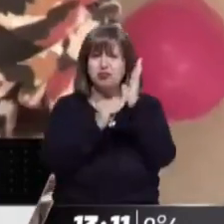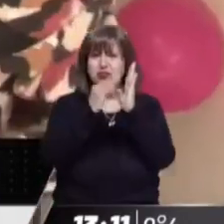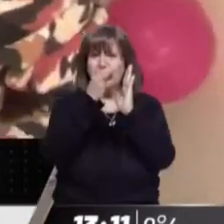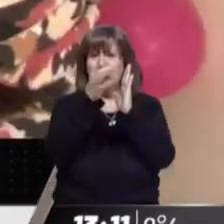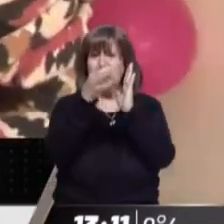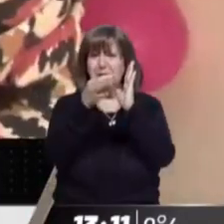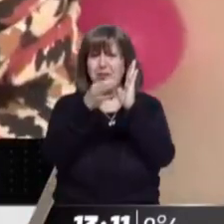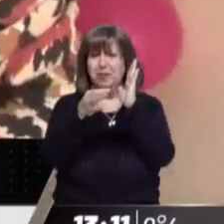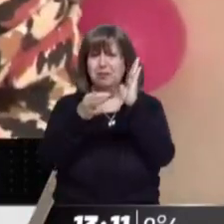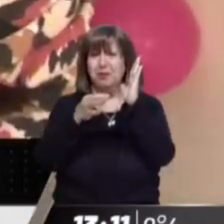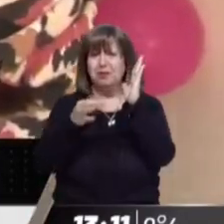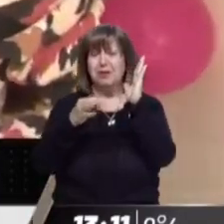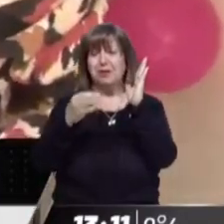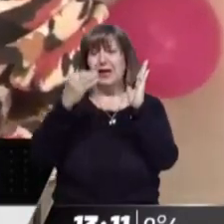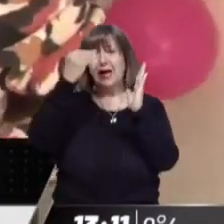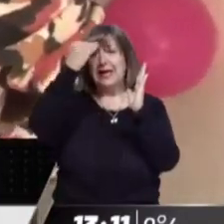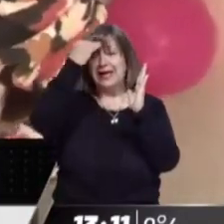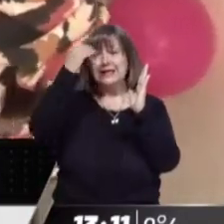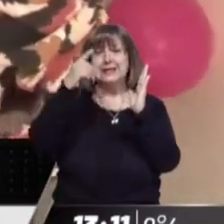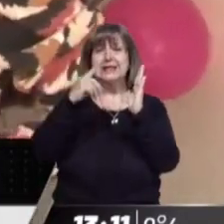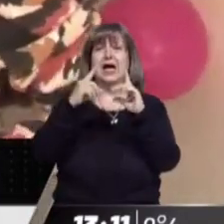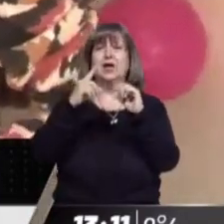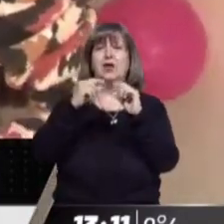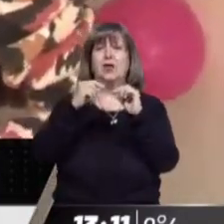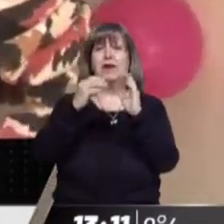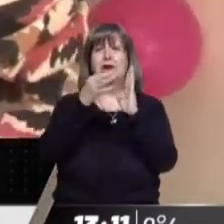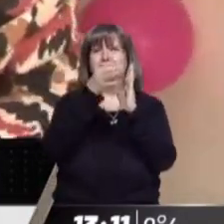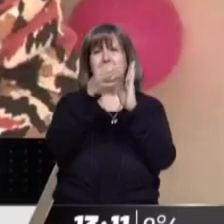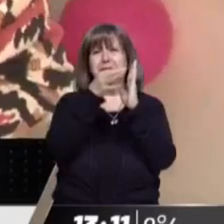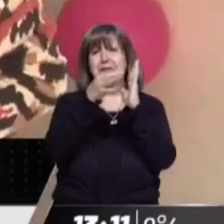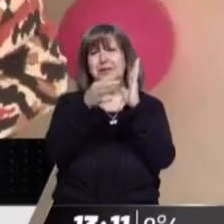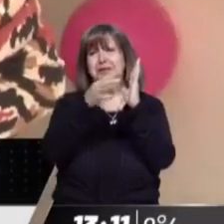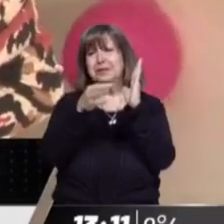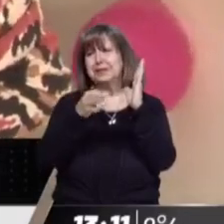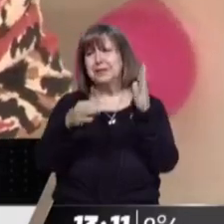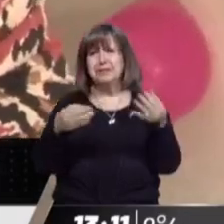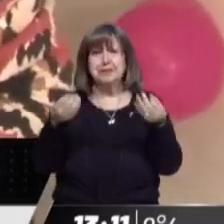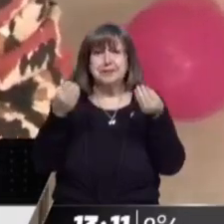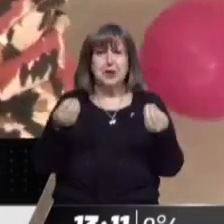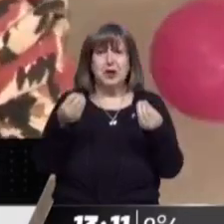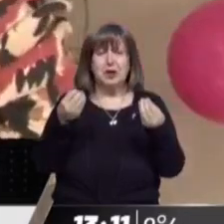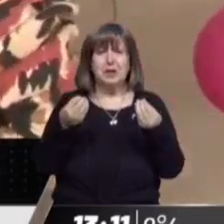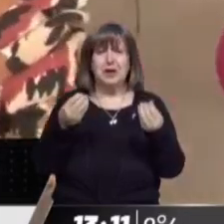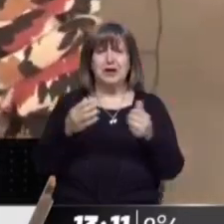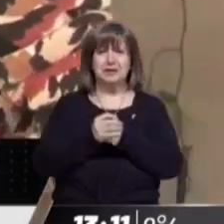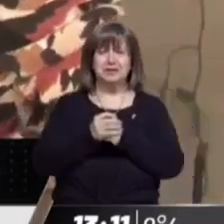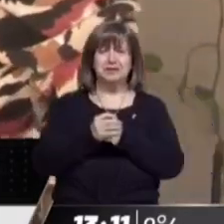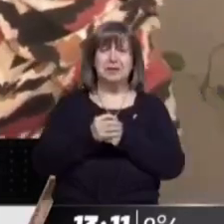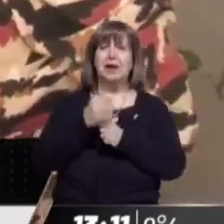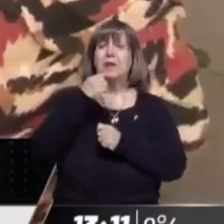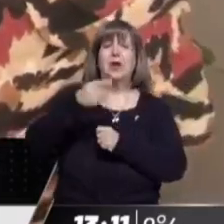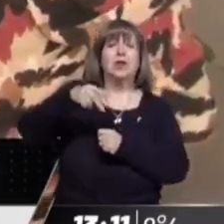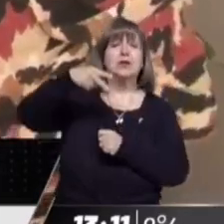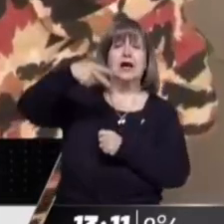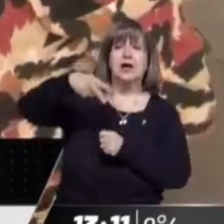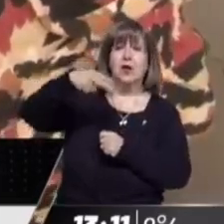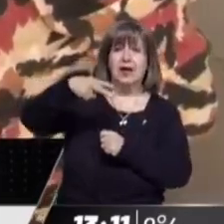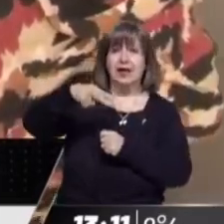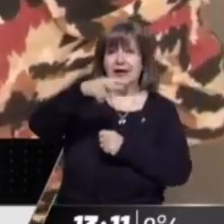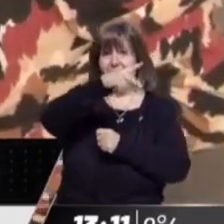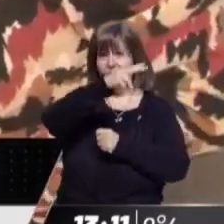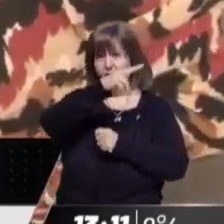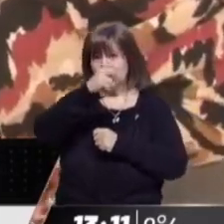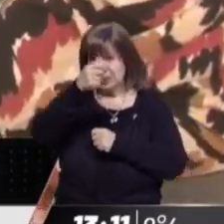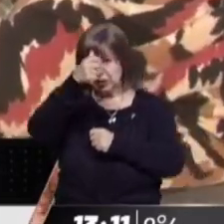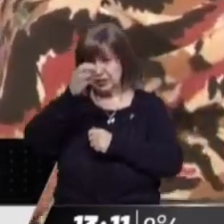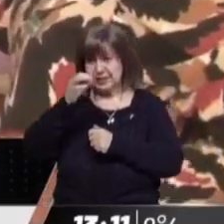¿Los 260 Dios, millones son limpios, ¿no? Marisol? Eso sí que... ¿O eso se vienen los descuentos después en el premio?